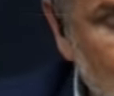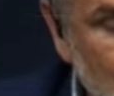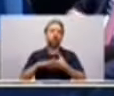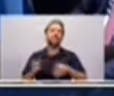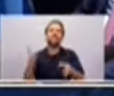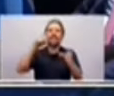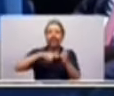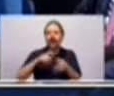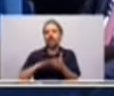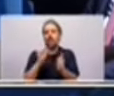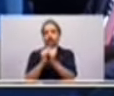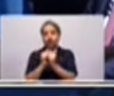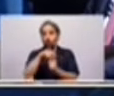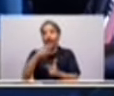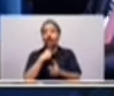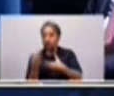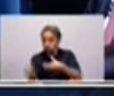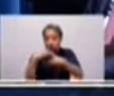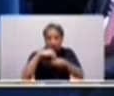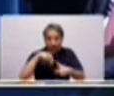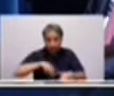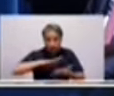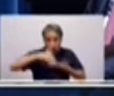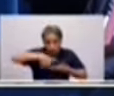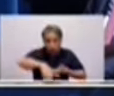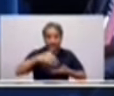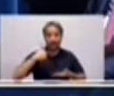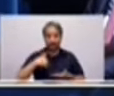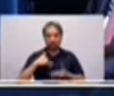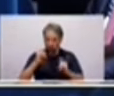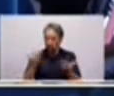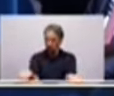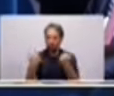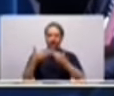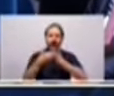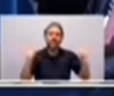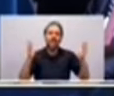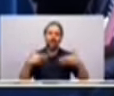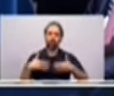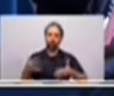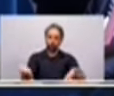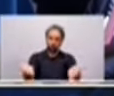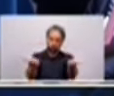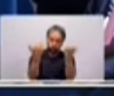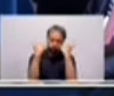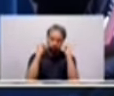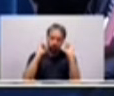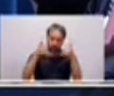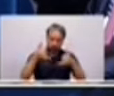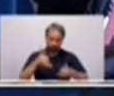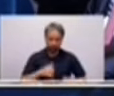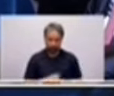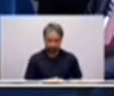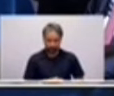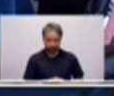es decir, bueno, hace unos días le preguntaban, ¿y puede llegar el kilo de carne a 20 mil pesos? No vamos a intervenir nosotros en los